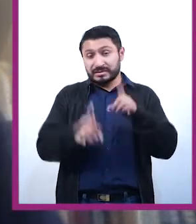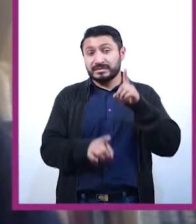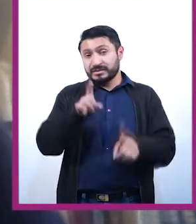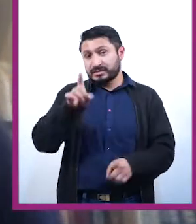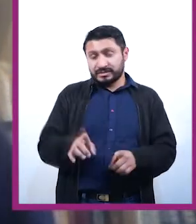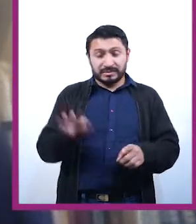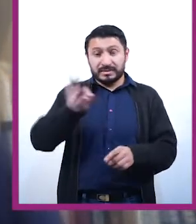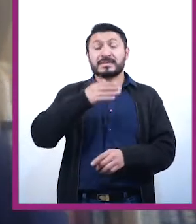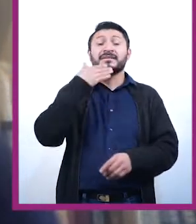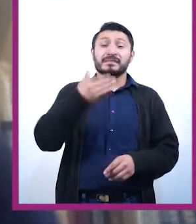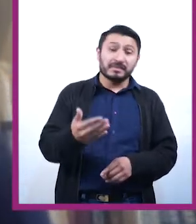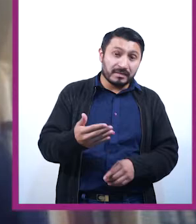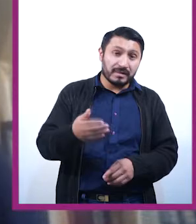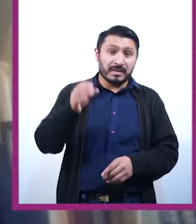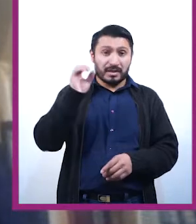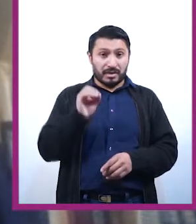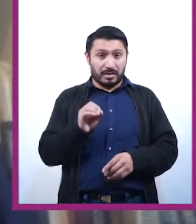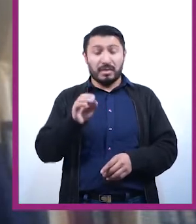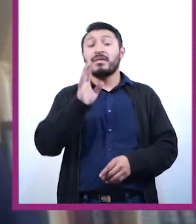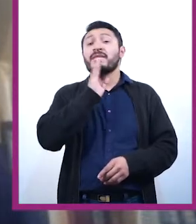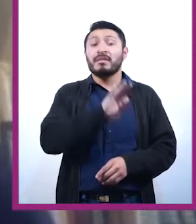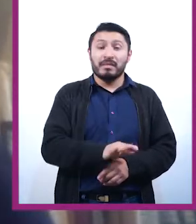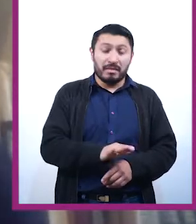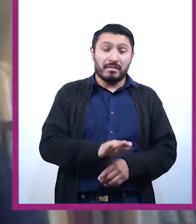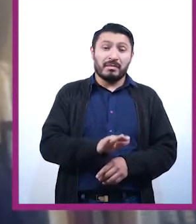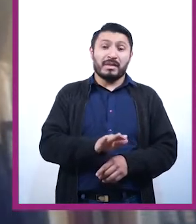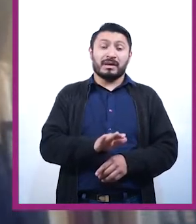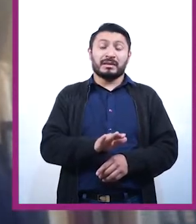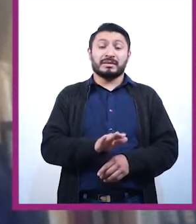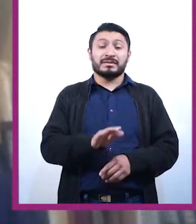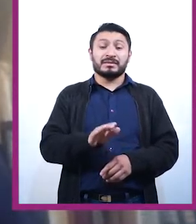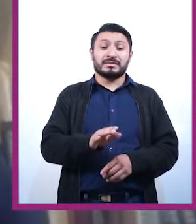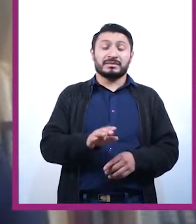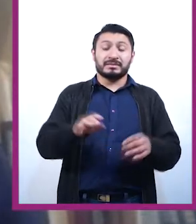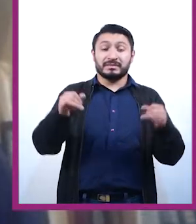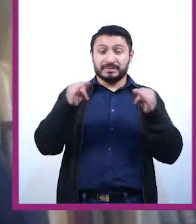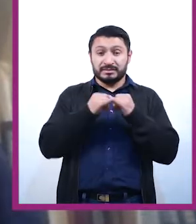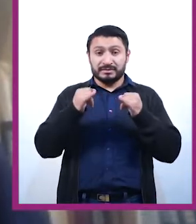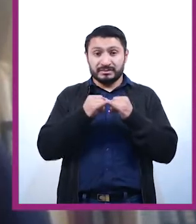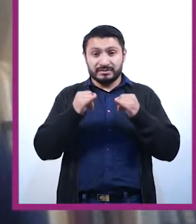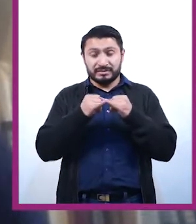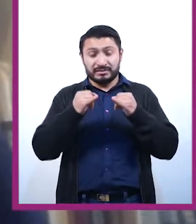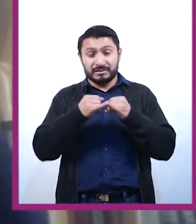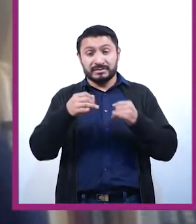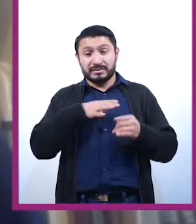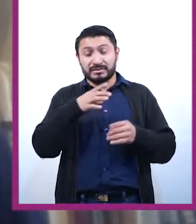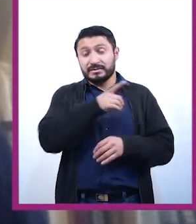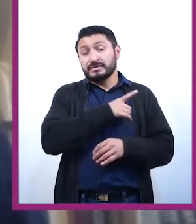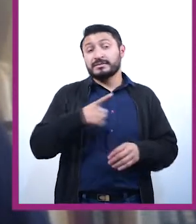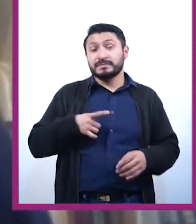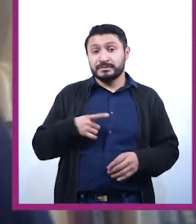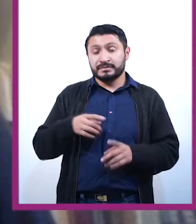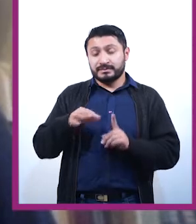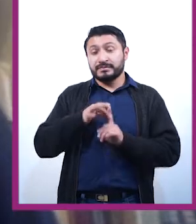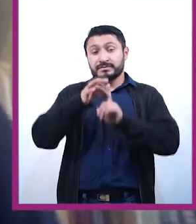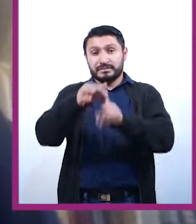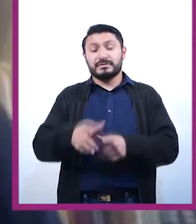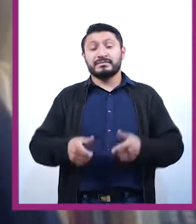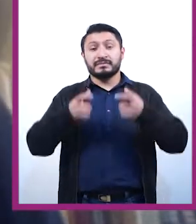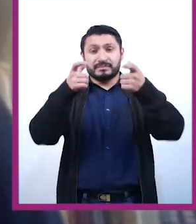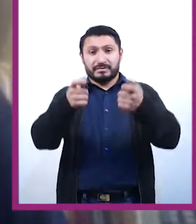Entonces, depende si están bien puestas o mal puestas las instituciones que tienen